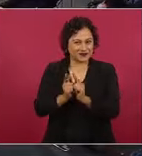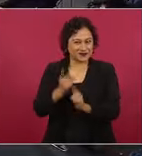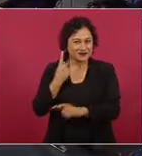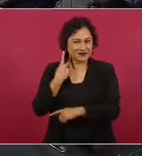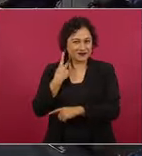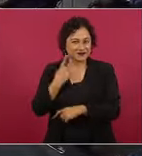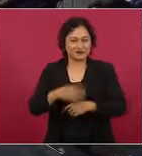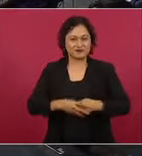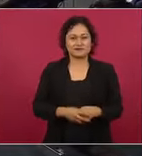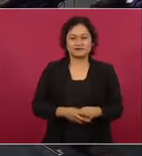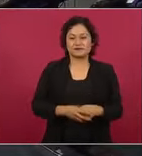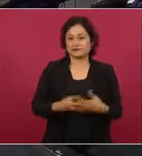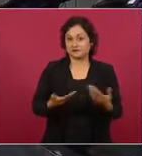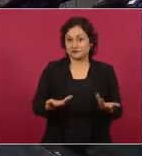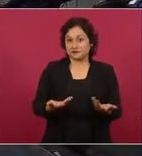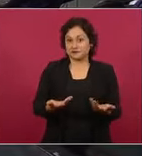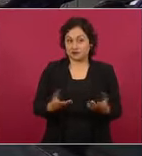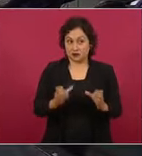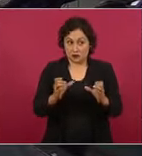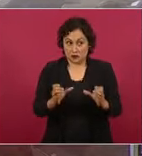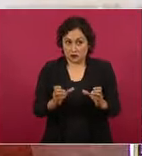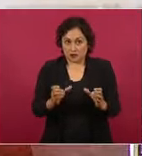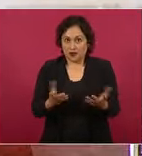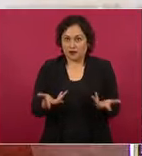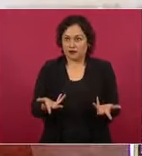Hay que actuar.